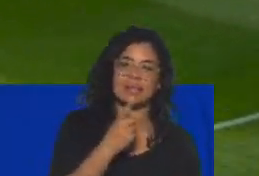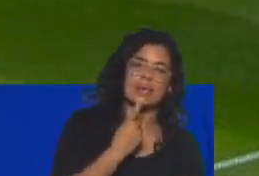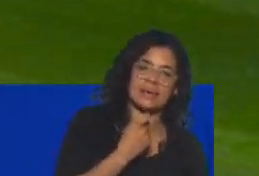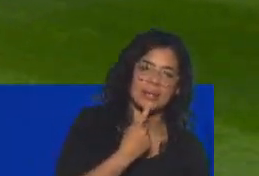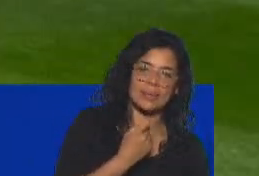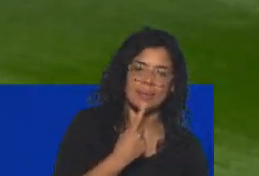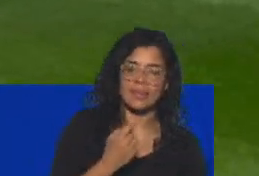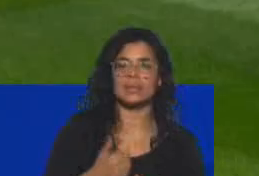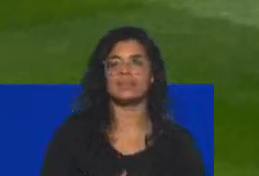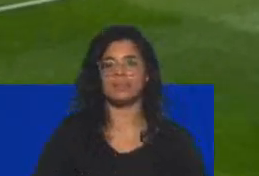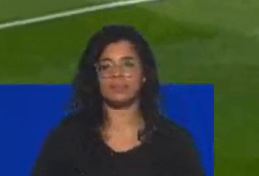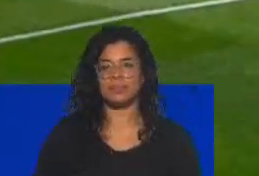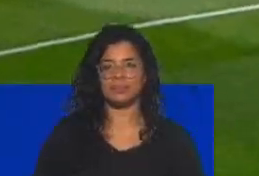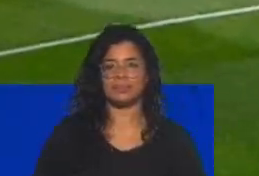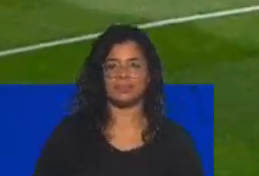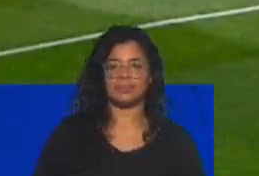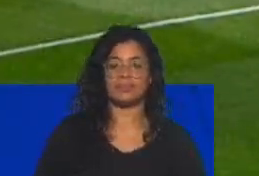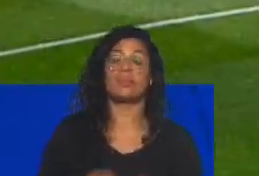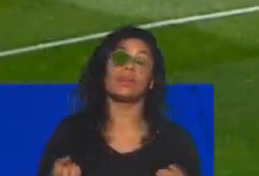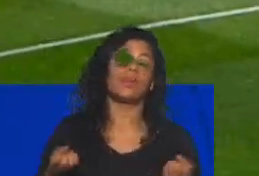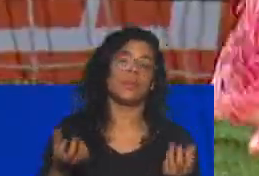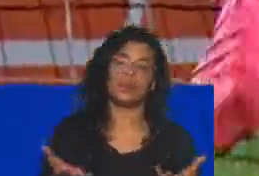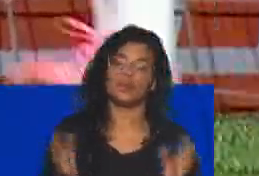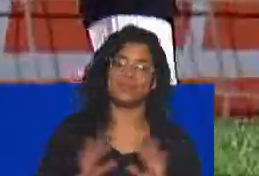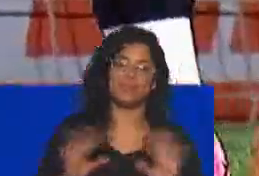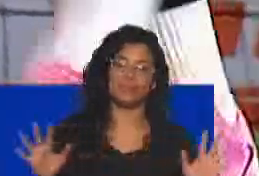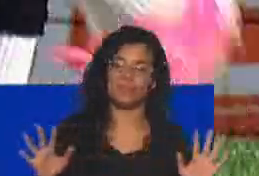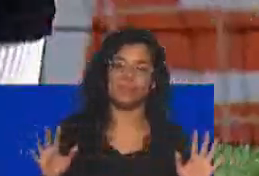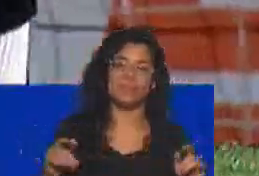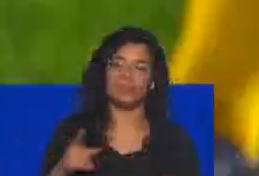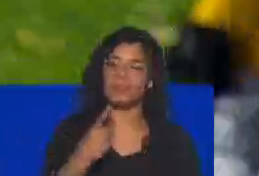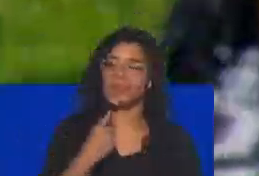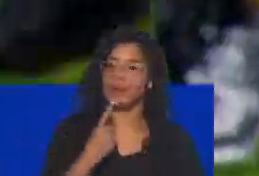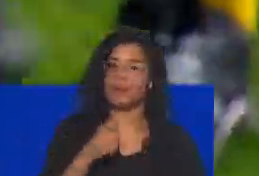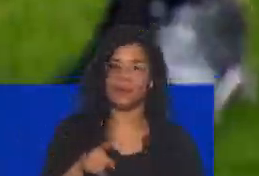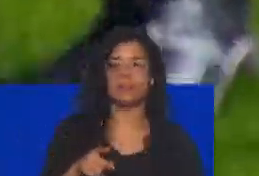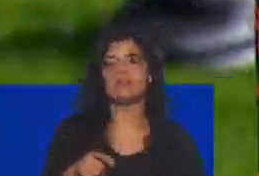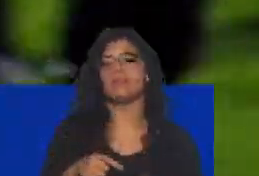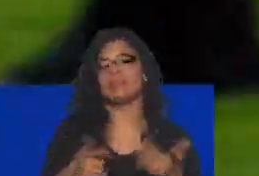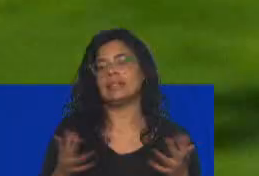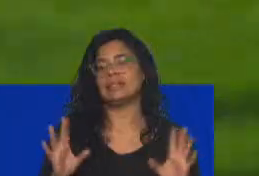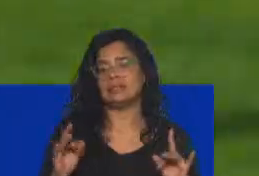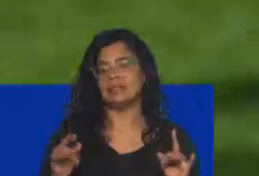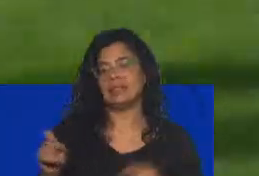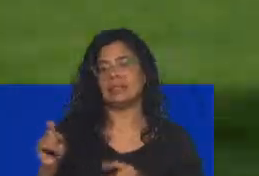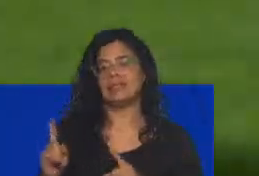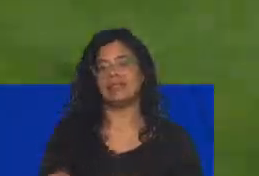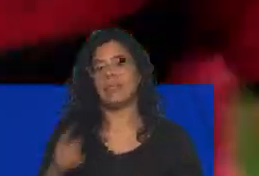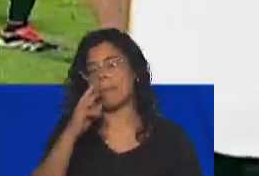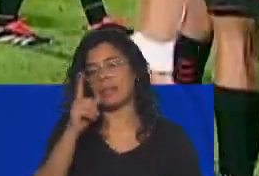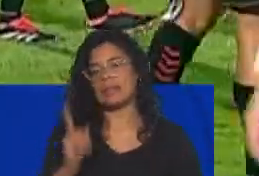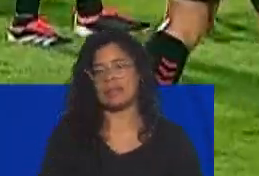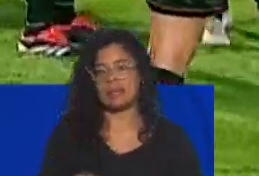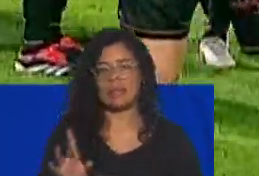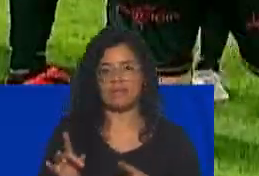hizo del arco. Pero bueno, claras para River, claras para el Calamar. Otro que resigna, el equipo